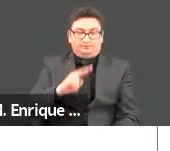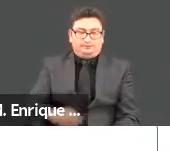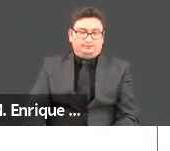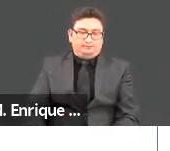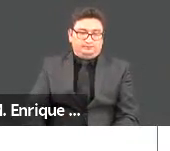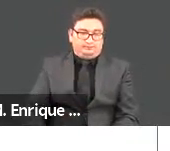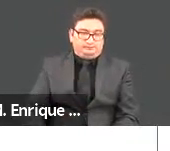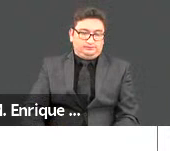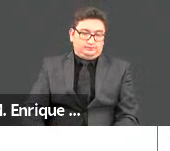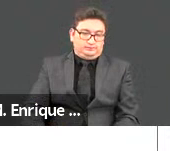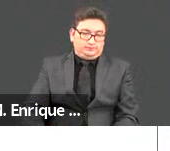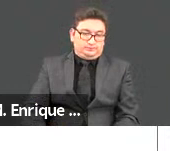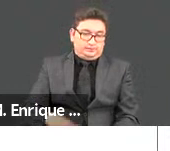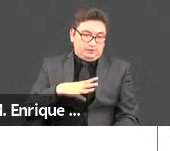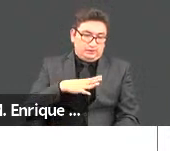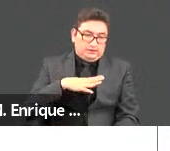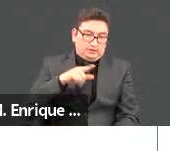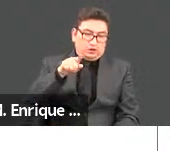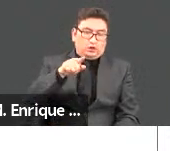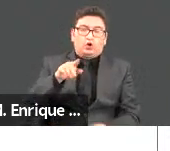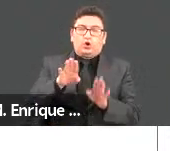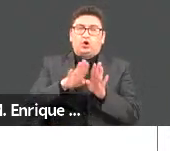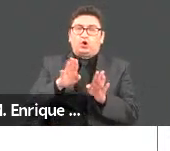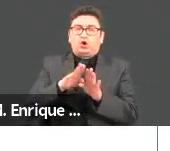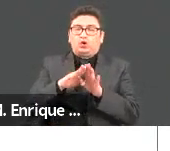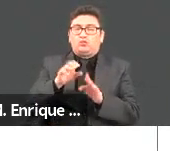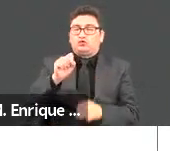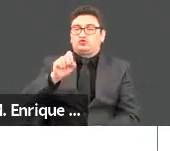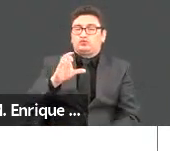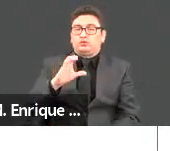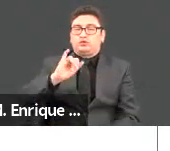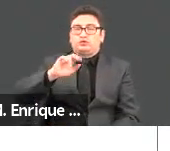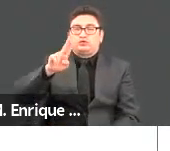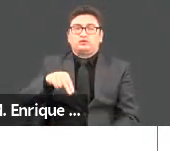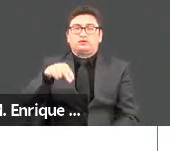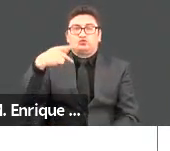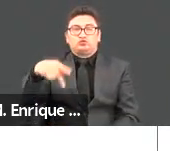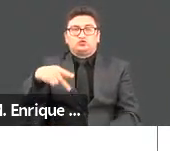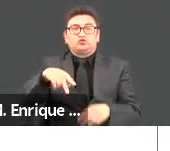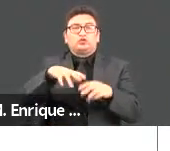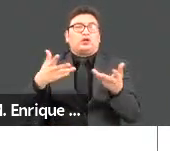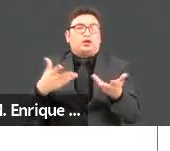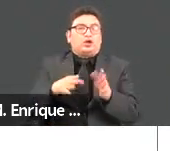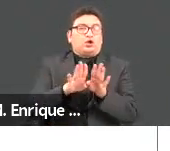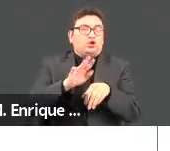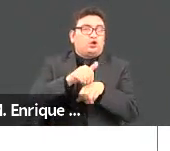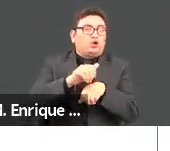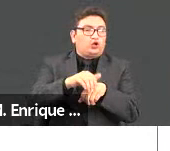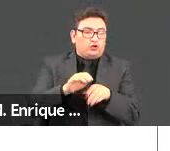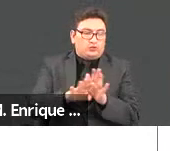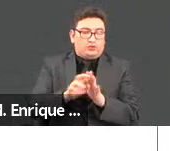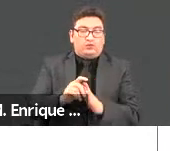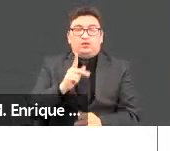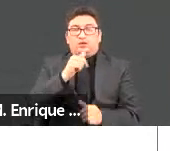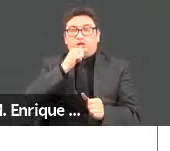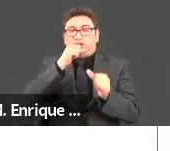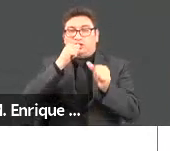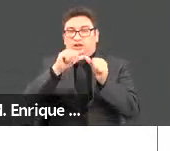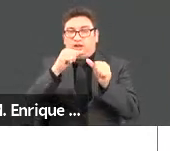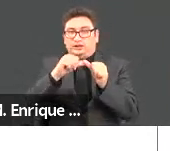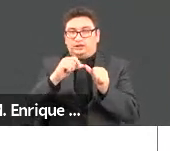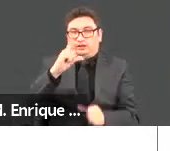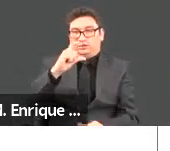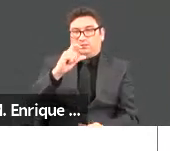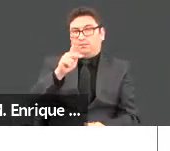del pleno. ¿Cómo se conforma este número de identificación? Primeramente tenemos una letra. Si es